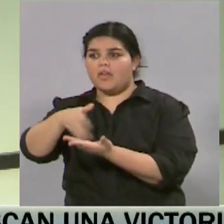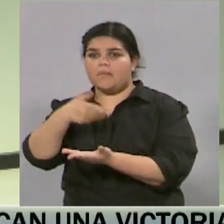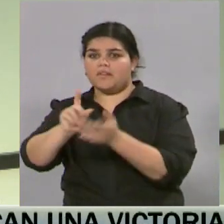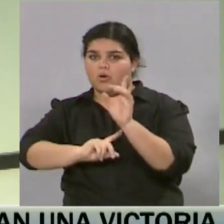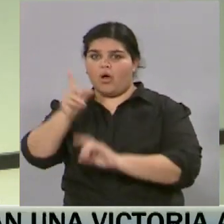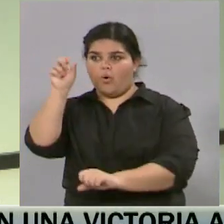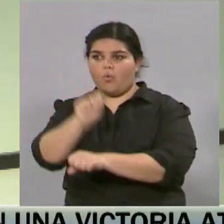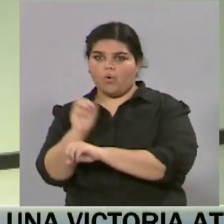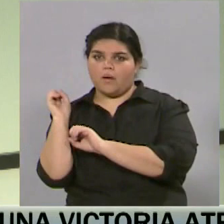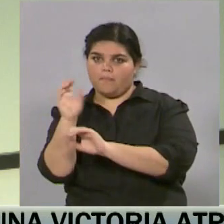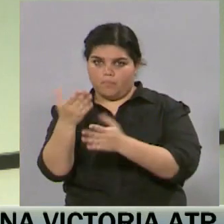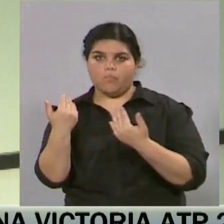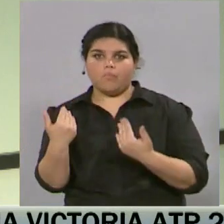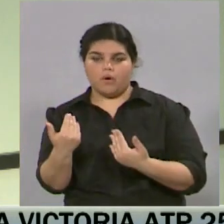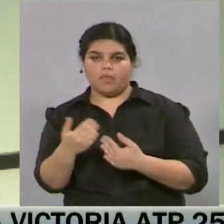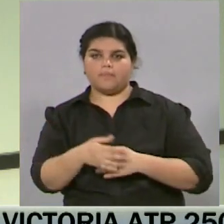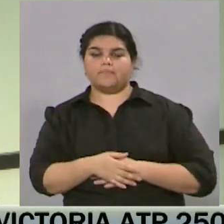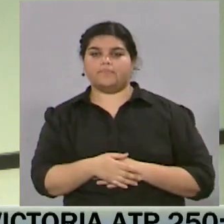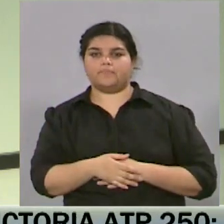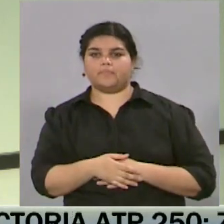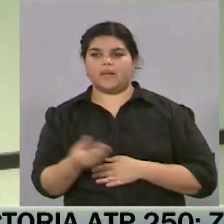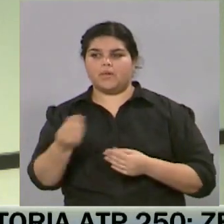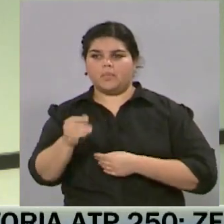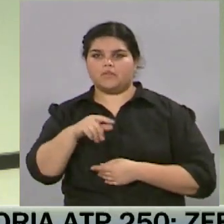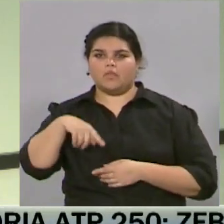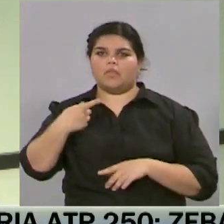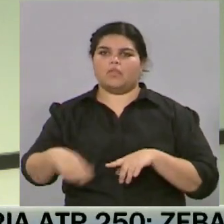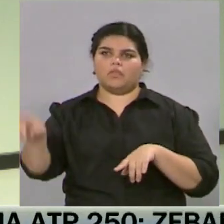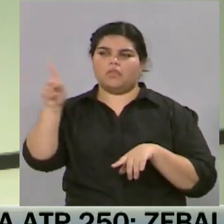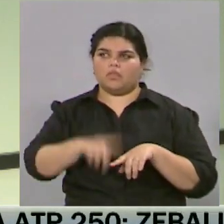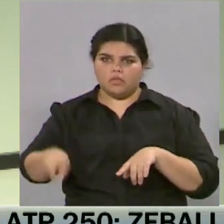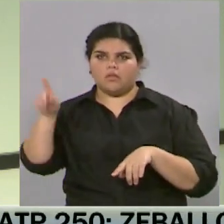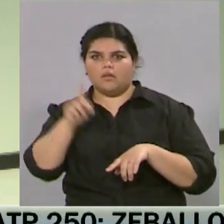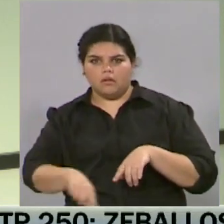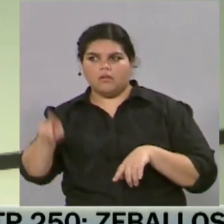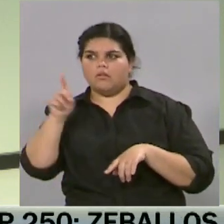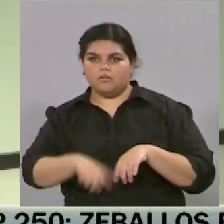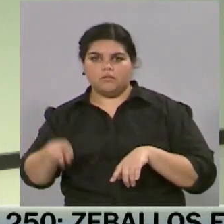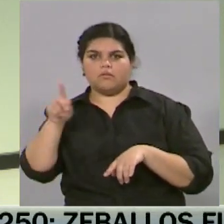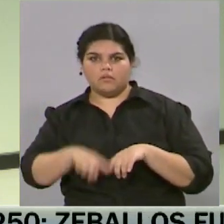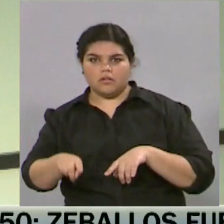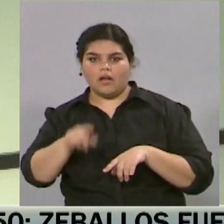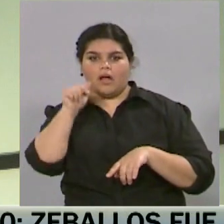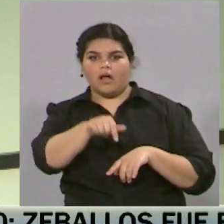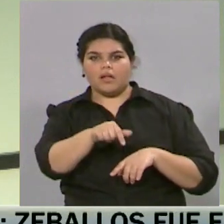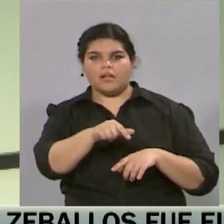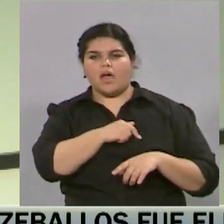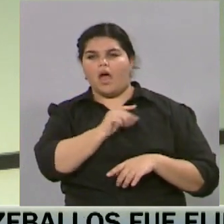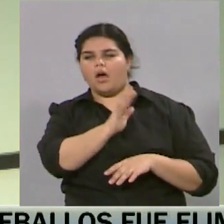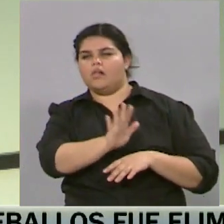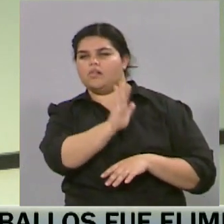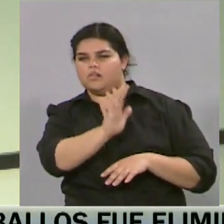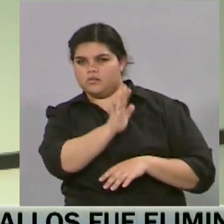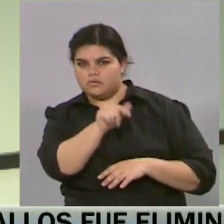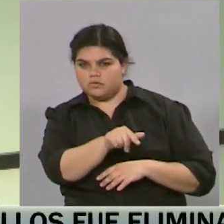son graves. Claro. Lo que pasa es que cuando esta conducta es repetitiva, reiterativa, pasamos a lo que es el moving, lo que es el acoso, ¿no?